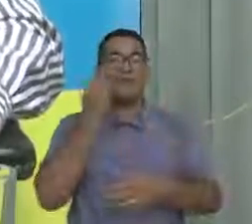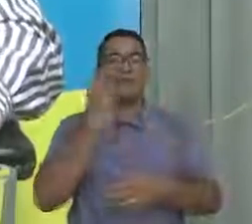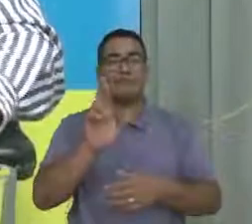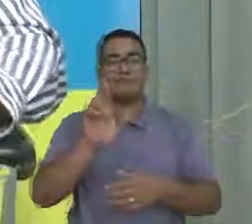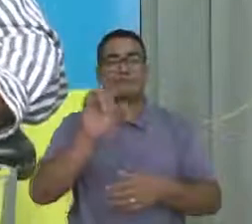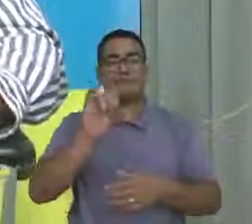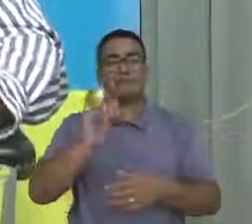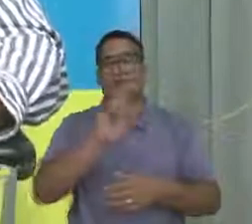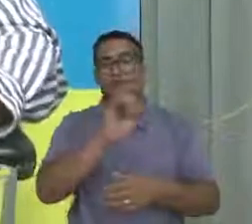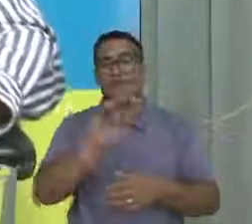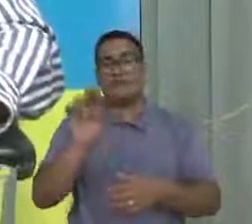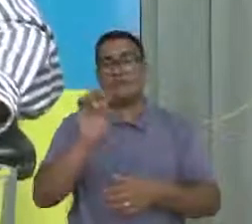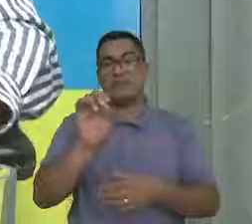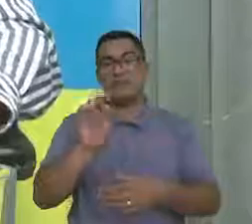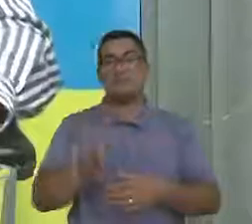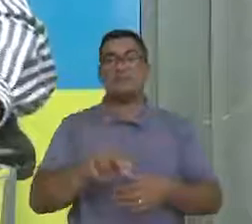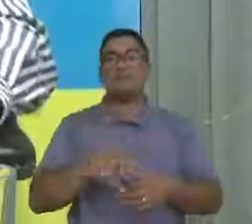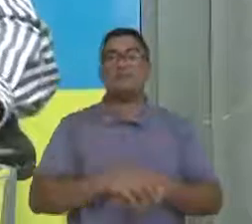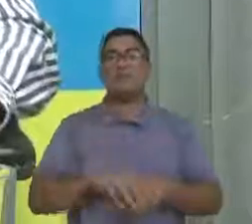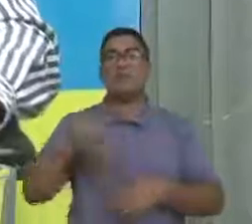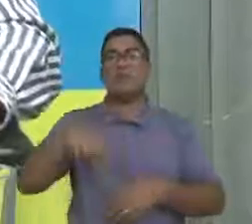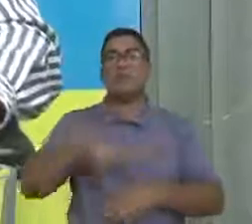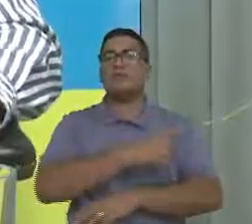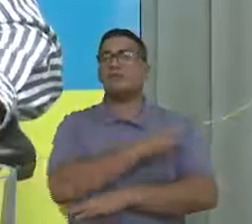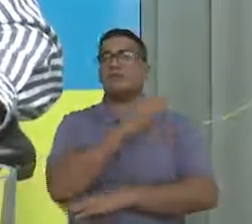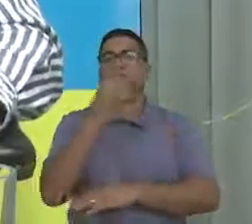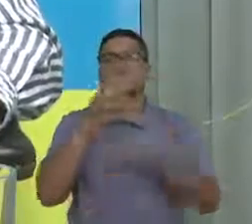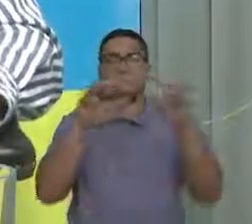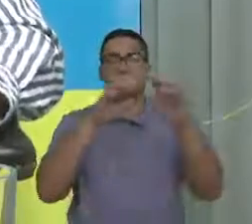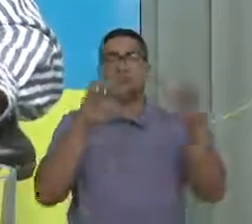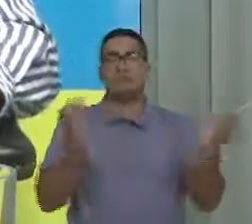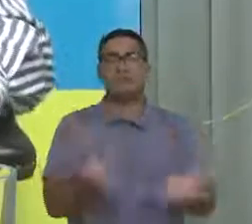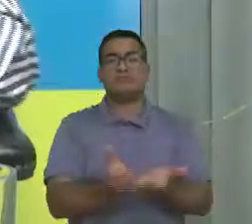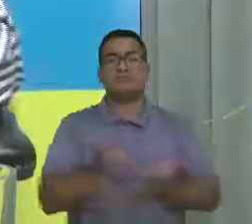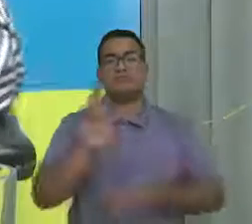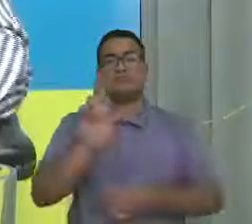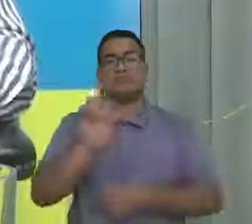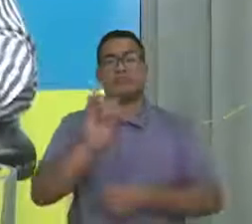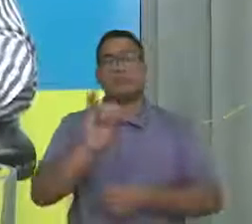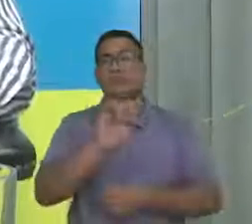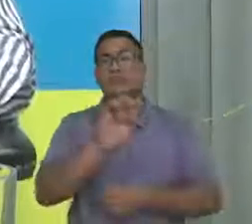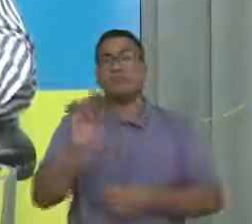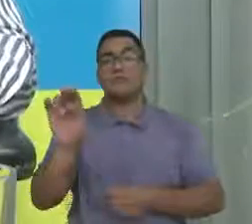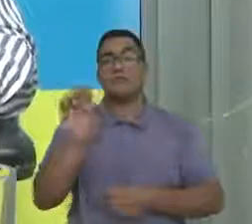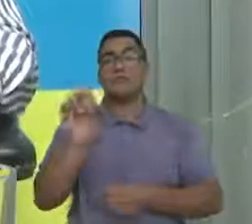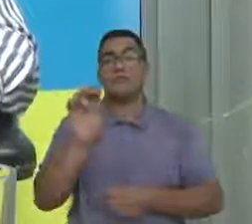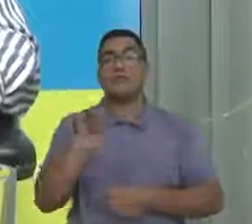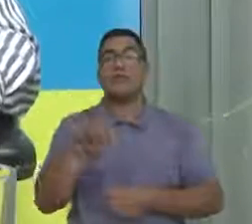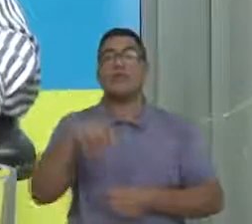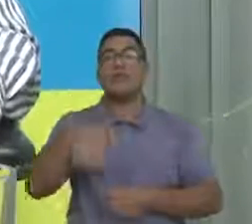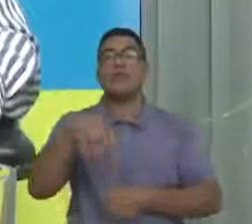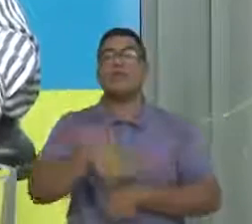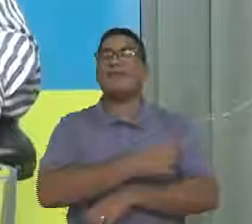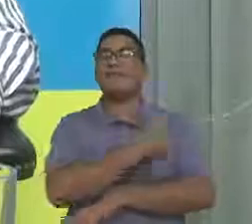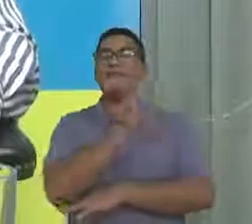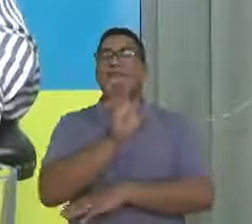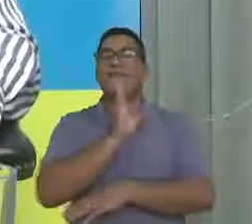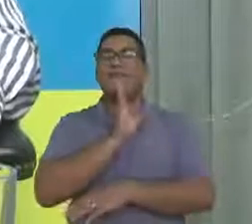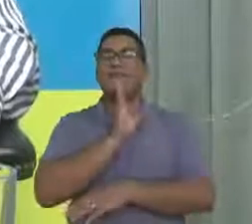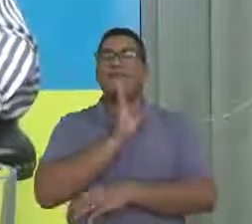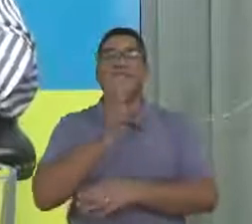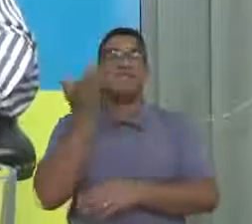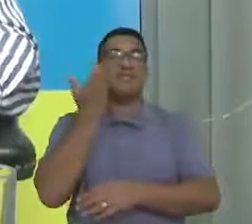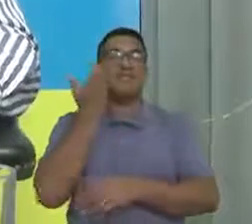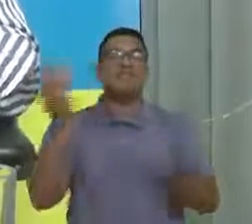renales. Precisamente por ser el Día Mundial del Riñón, hoy vamos a hablar sobre la prevención de la enfermedad renal